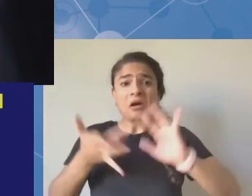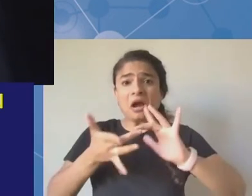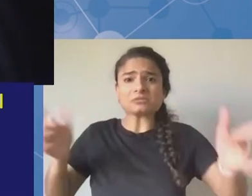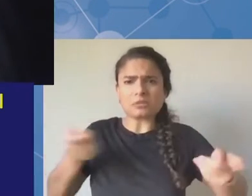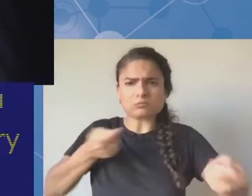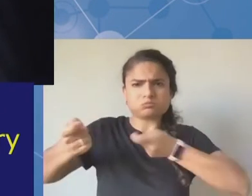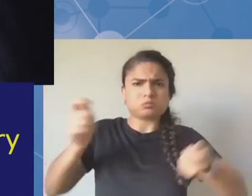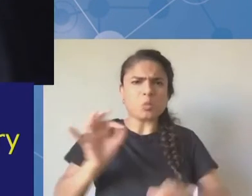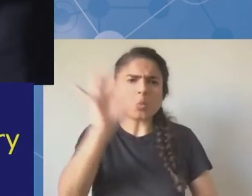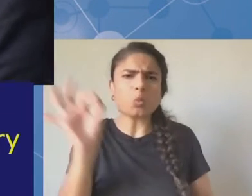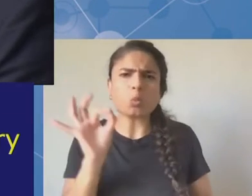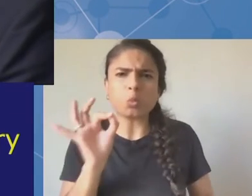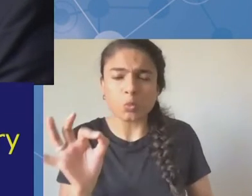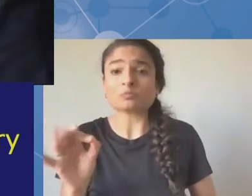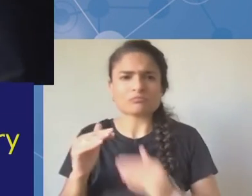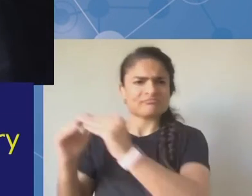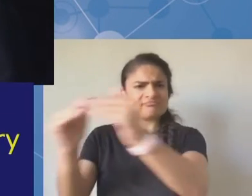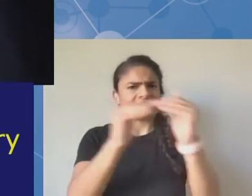otros.